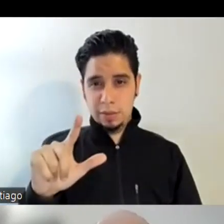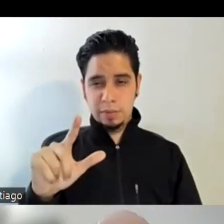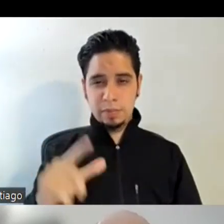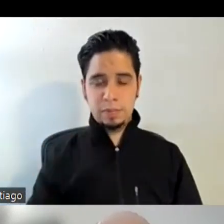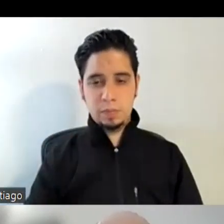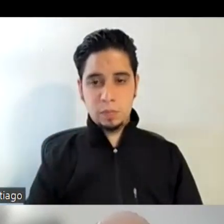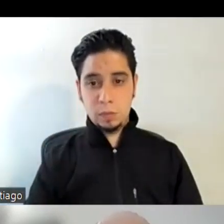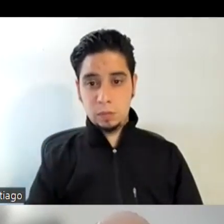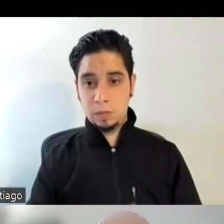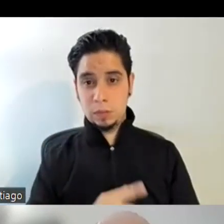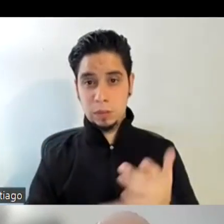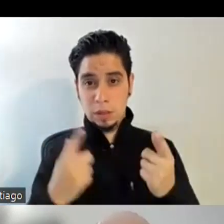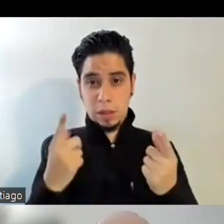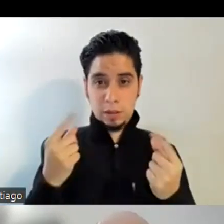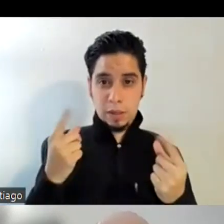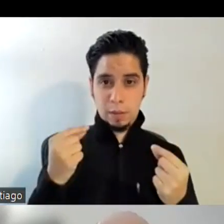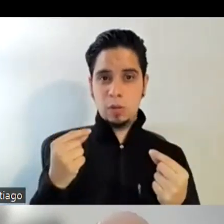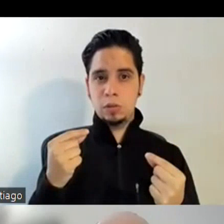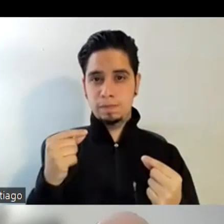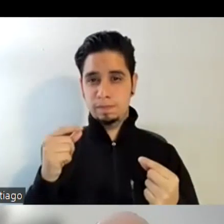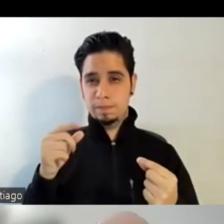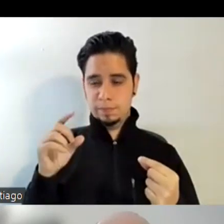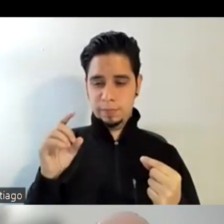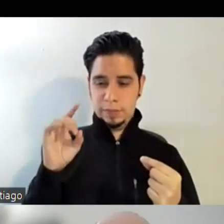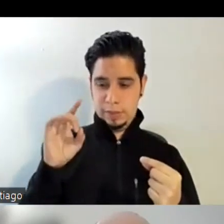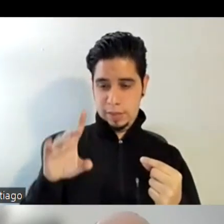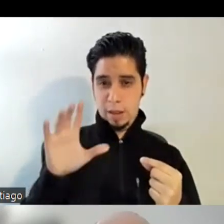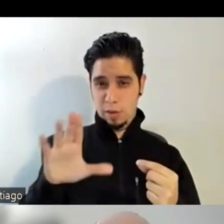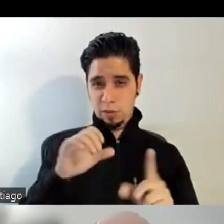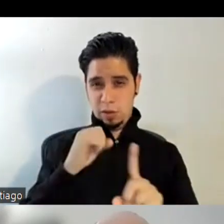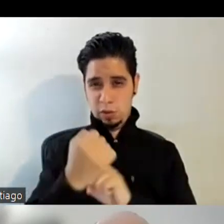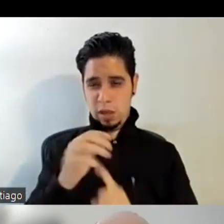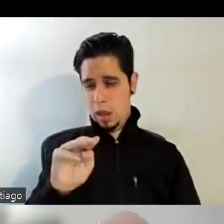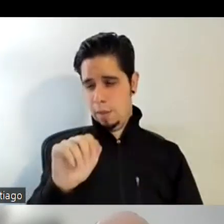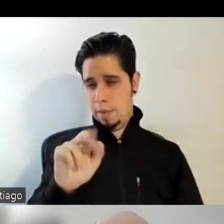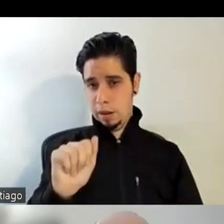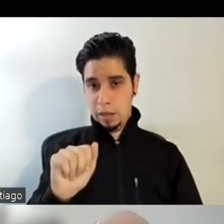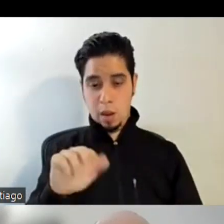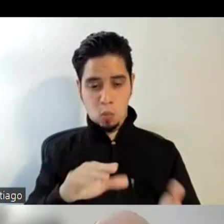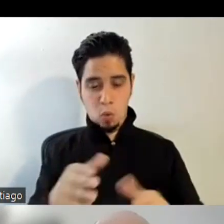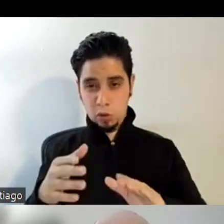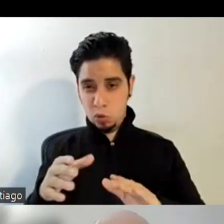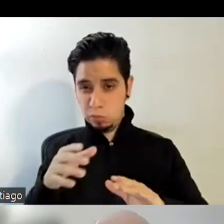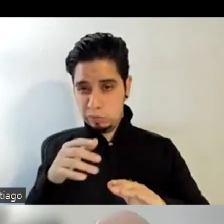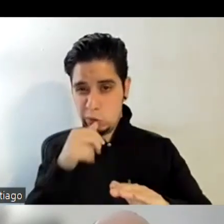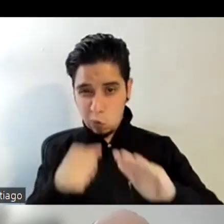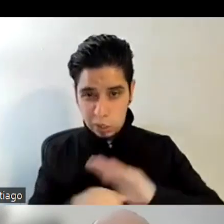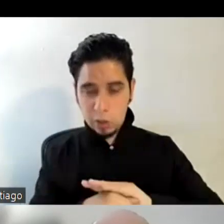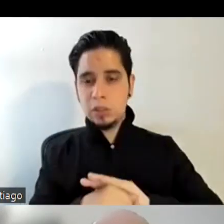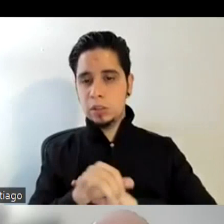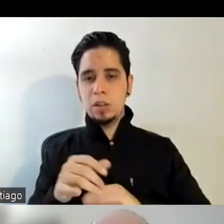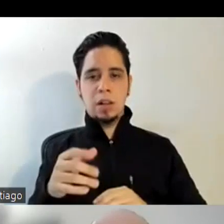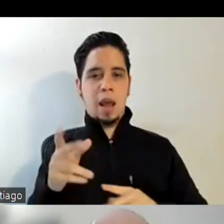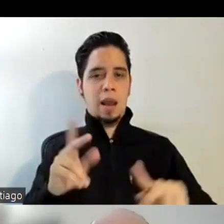esta alusión al huracán María, al encubrimiento de las muertes. Los que somos más